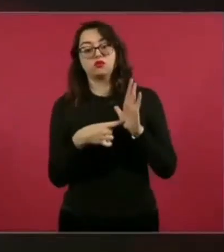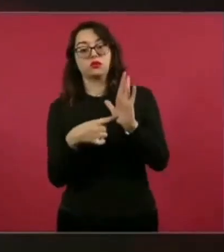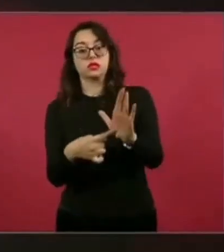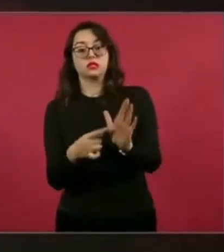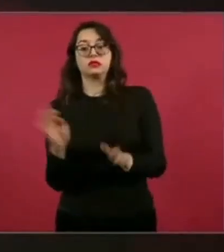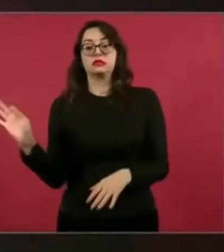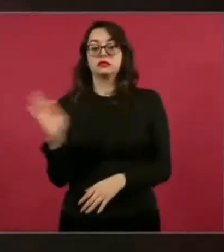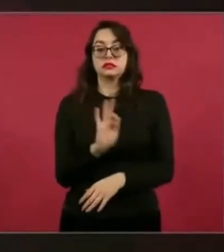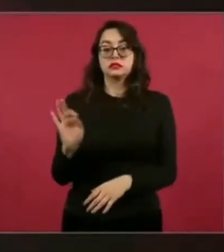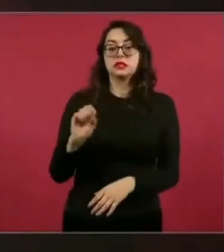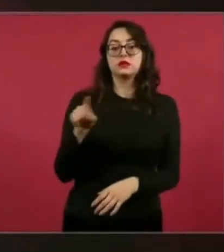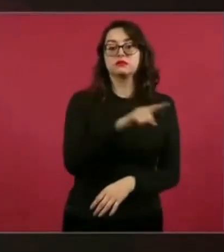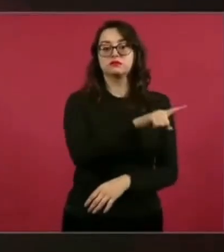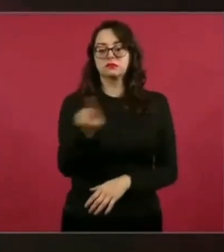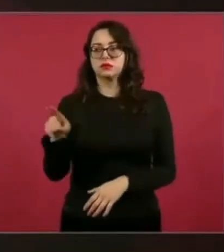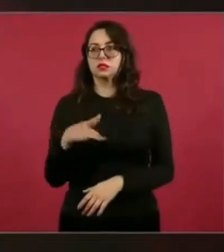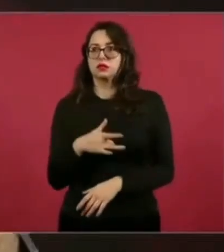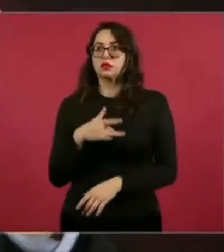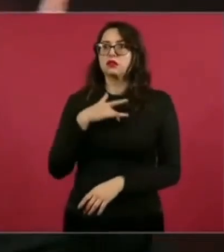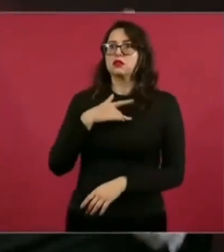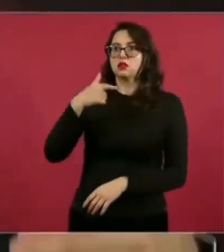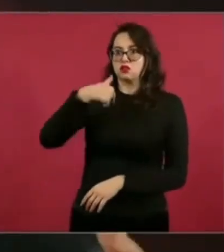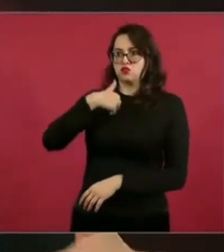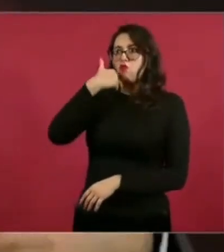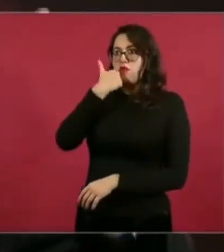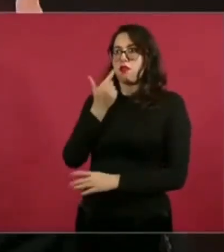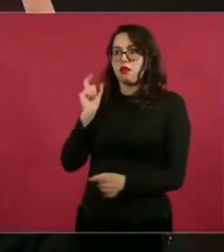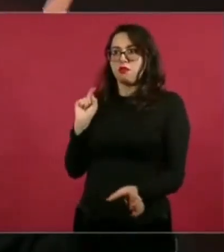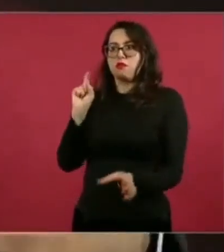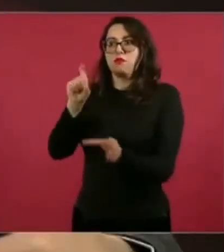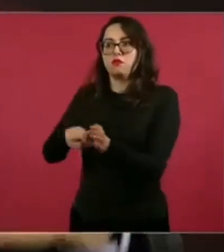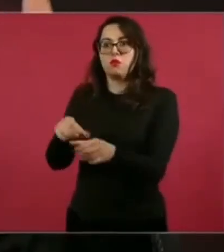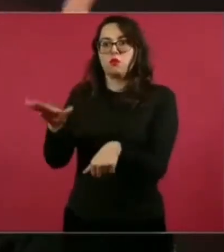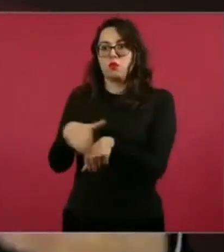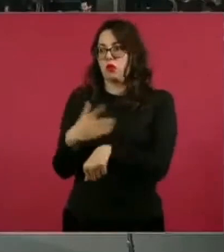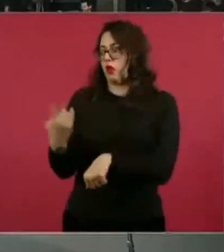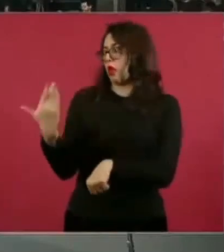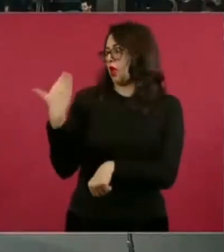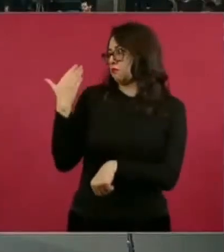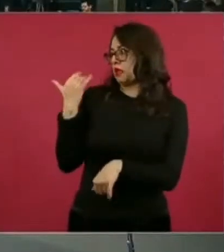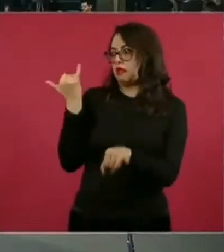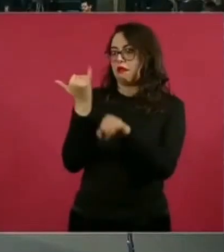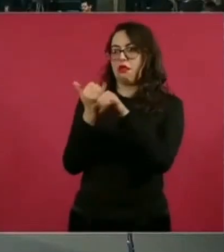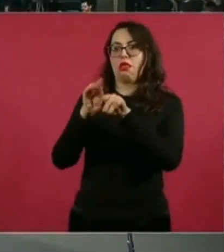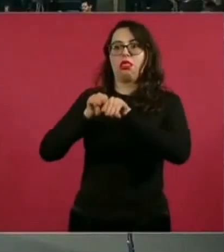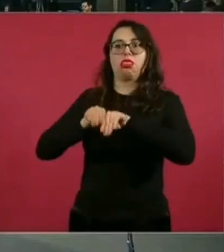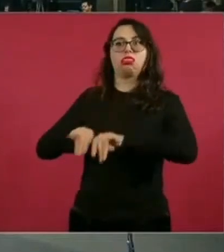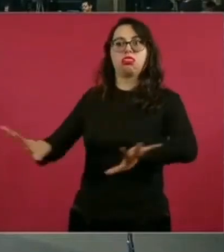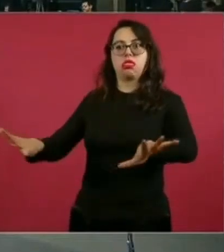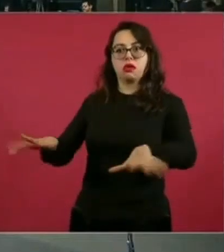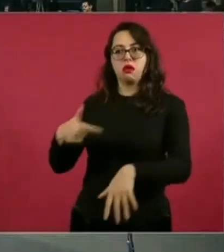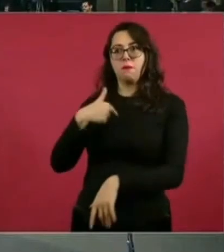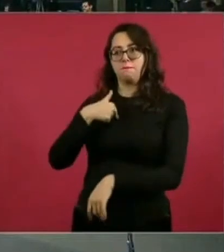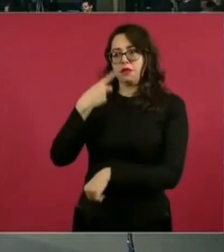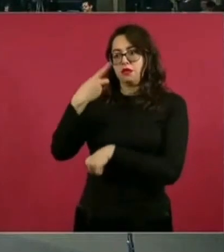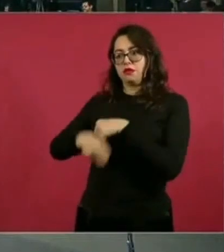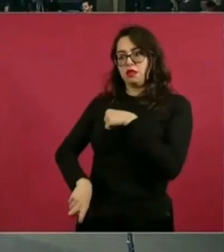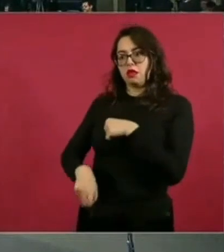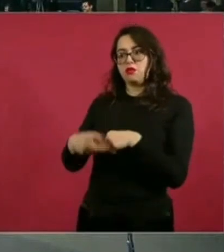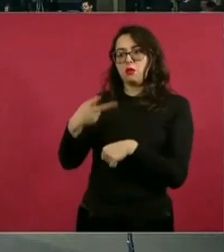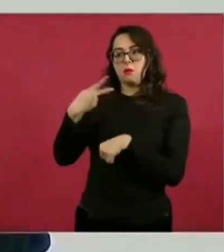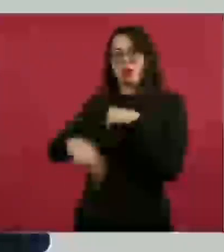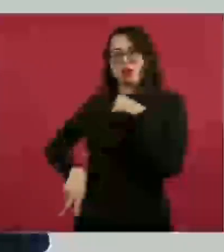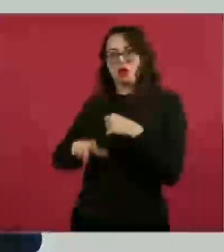periodista siente que con la vulneración de sus datos personales, como ya se ha referido, por este acceso